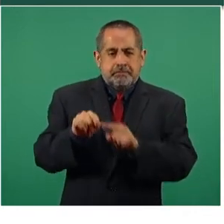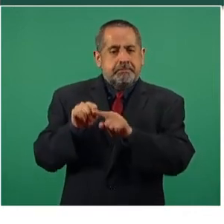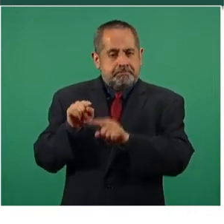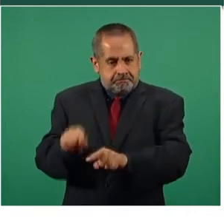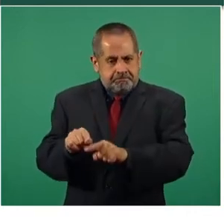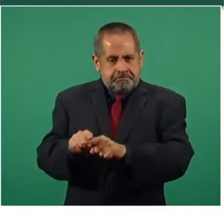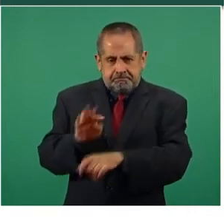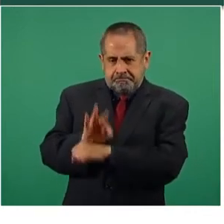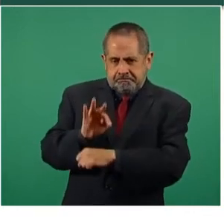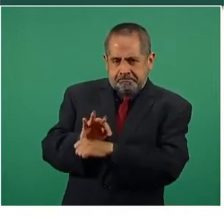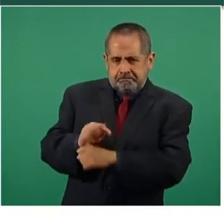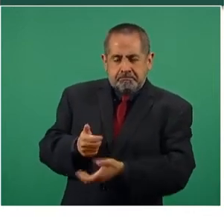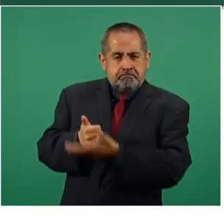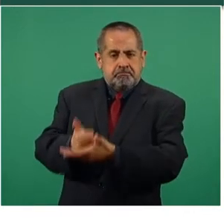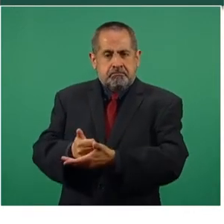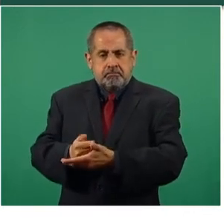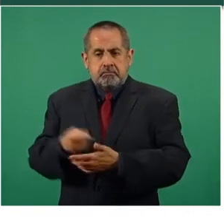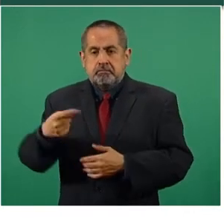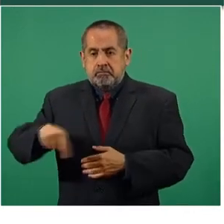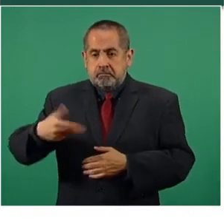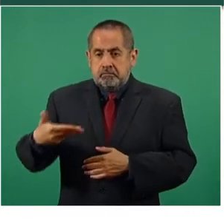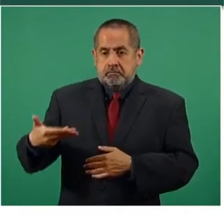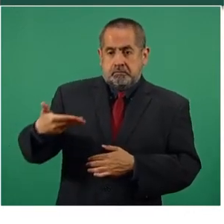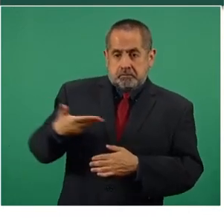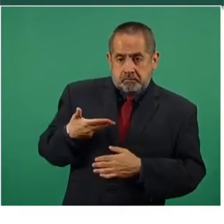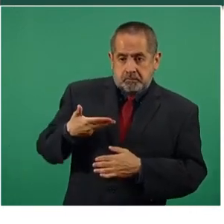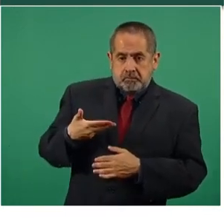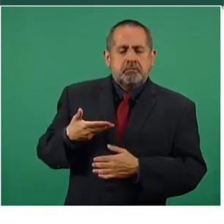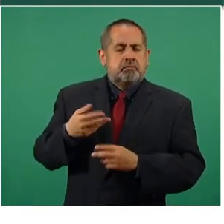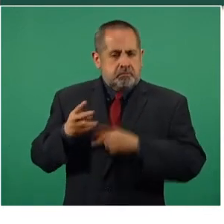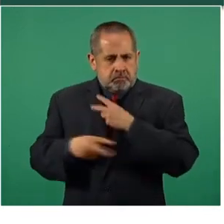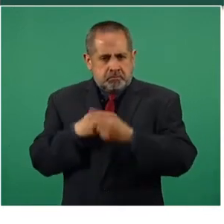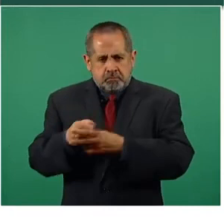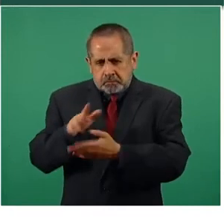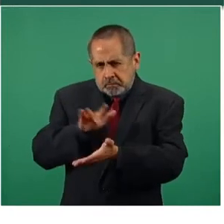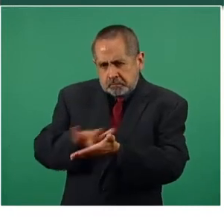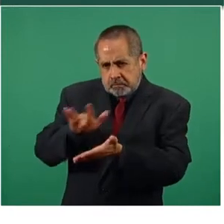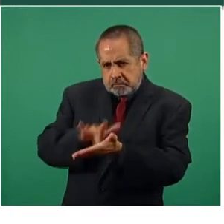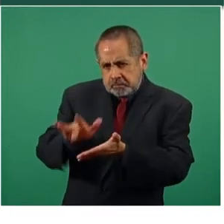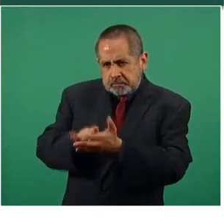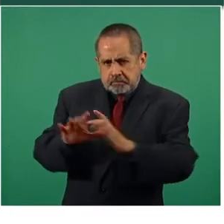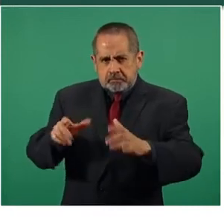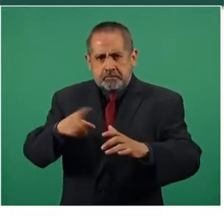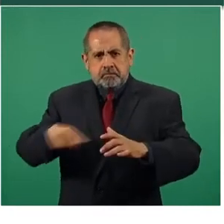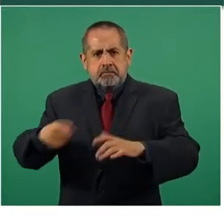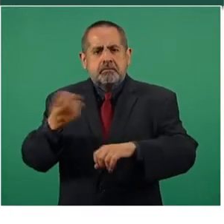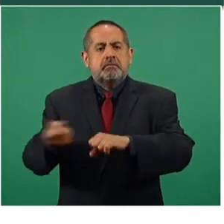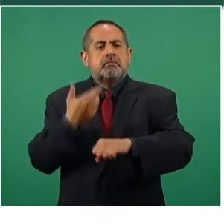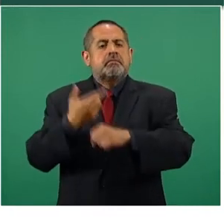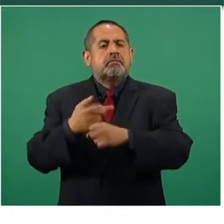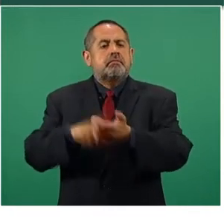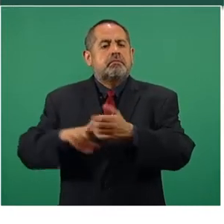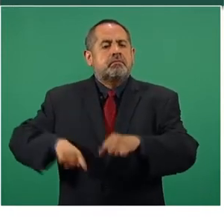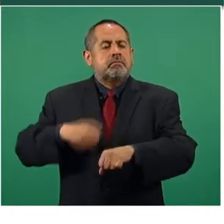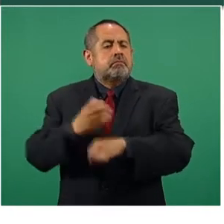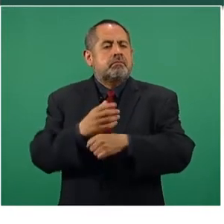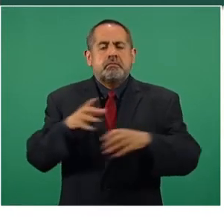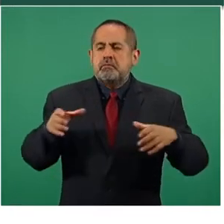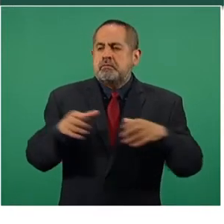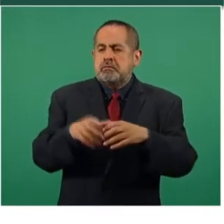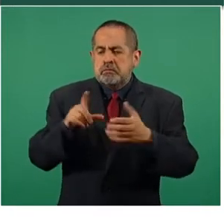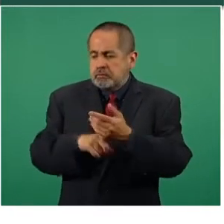solicitud de las propias comunidades hemos estado apoyando al personal de la Secretaría de Gobernación en